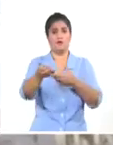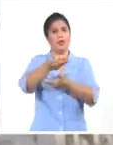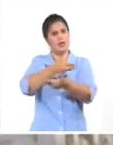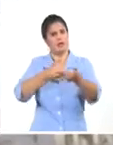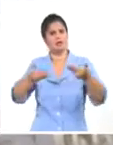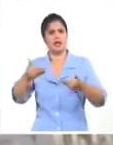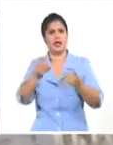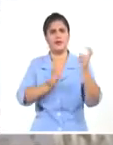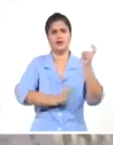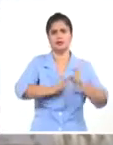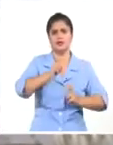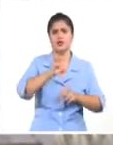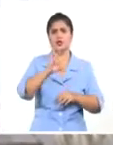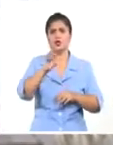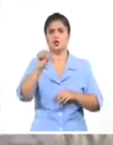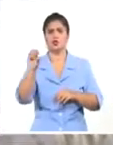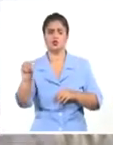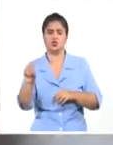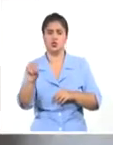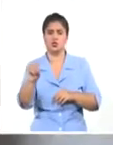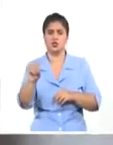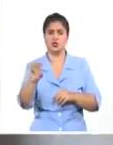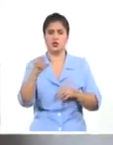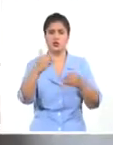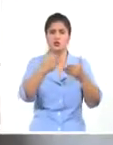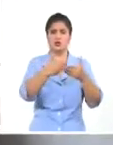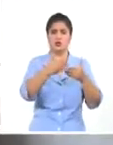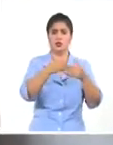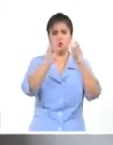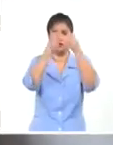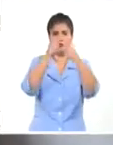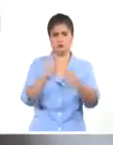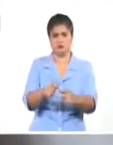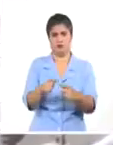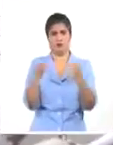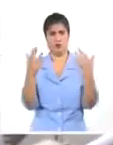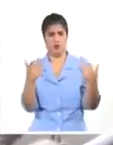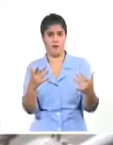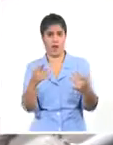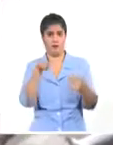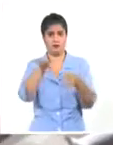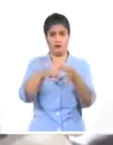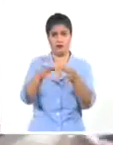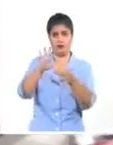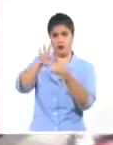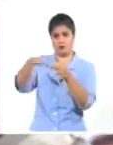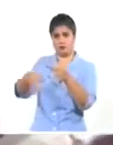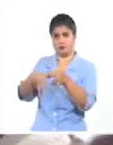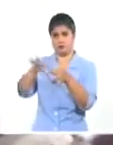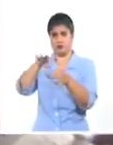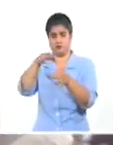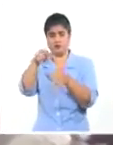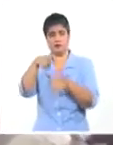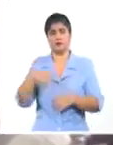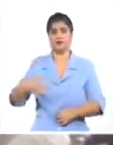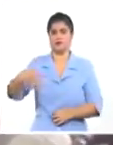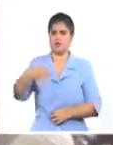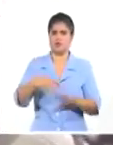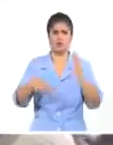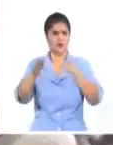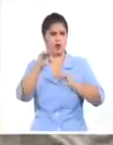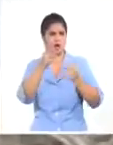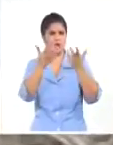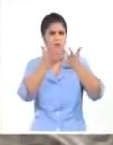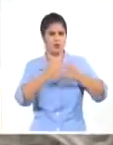taller 800 de industrias locales en el municipio avileño de Bolivia, donde conversó con los trabajadores sobre las producciones